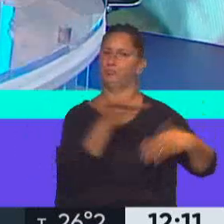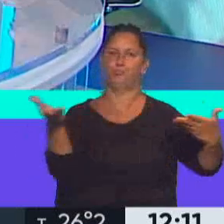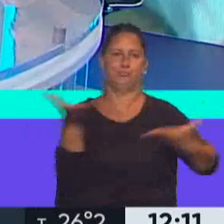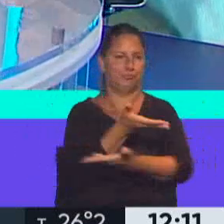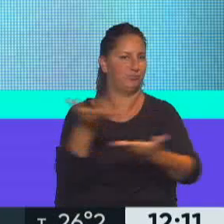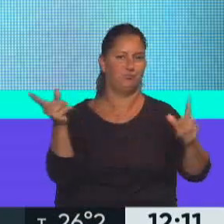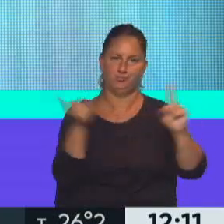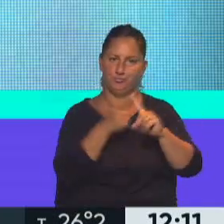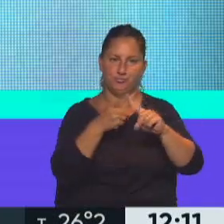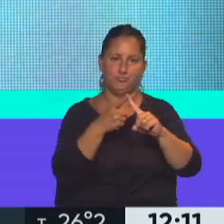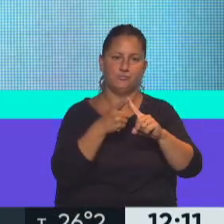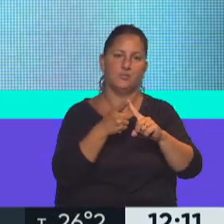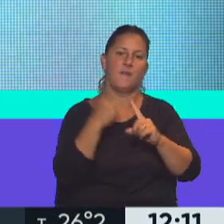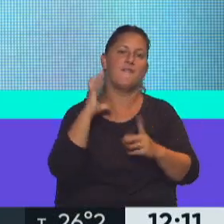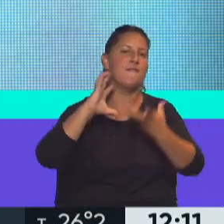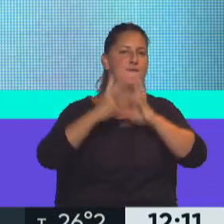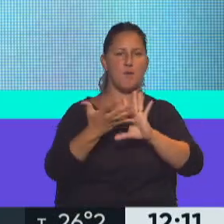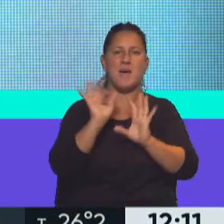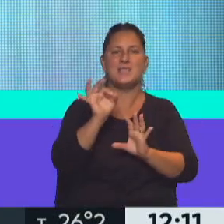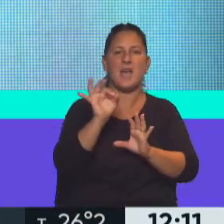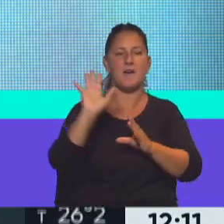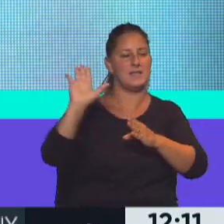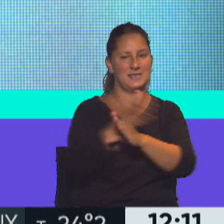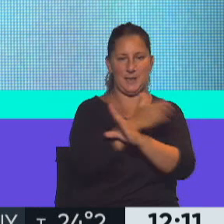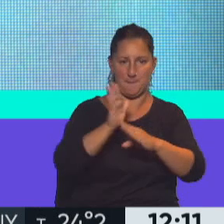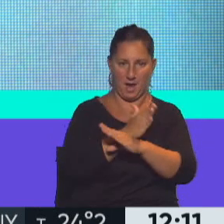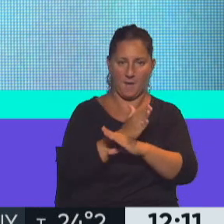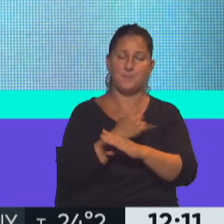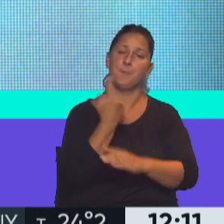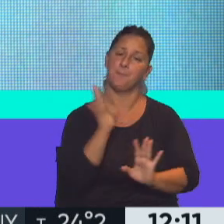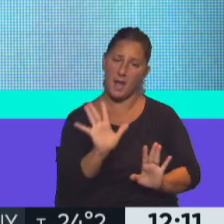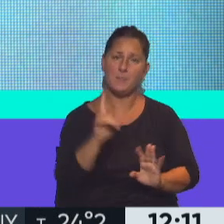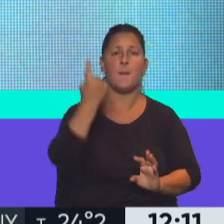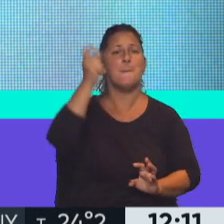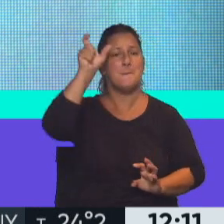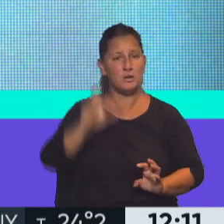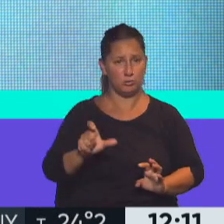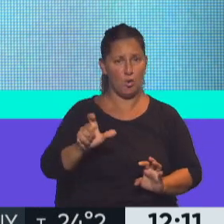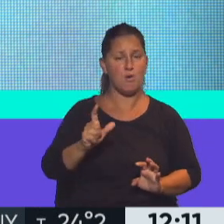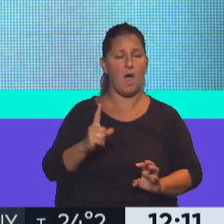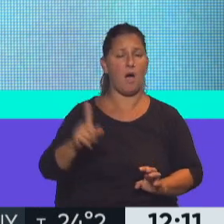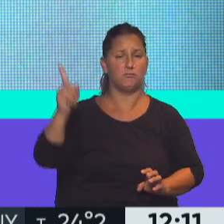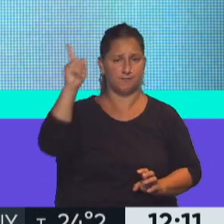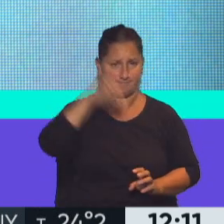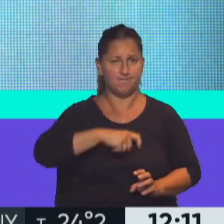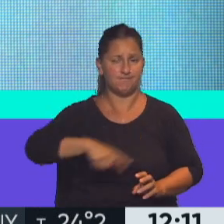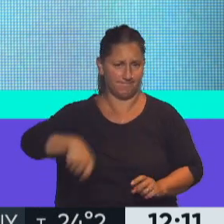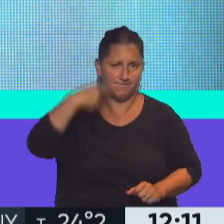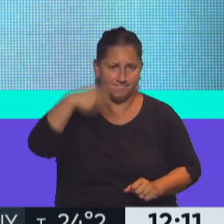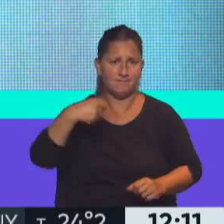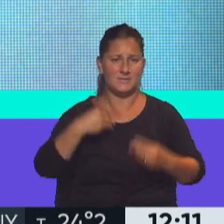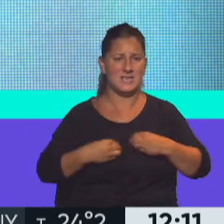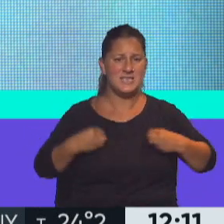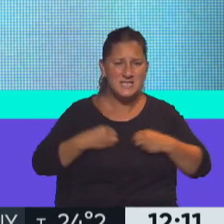alguna forma, uno tiene que separar esto y decir, una persona que tiene un problema de consumo problemático, que tiene